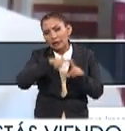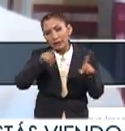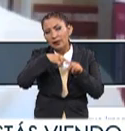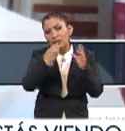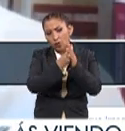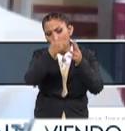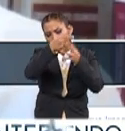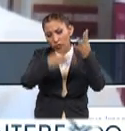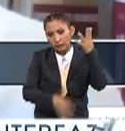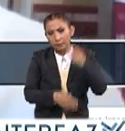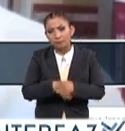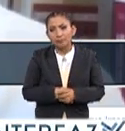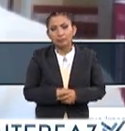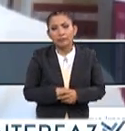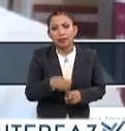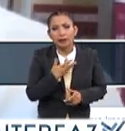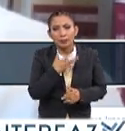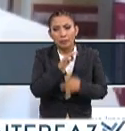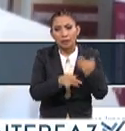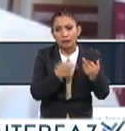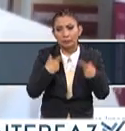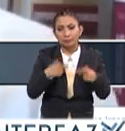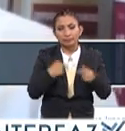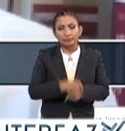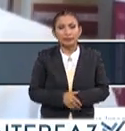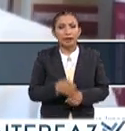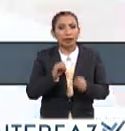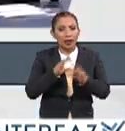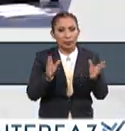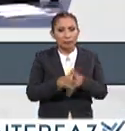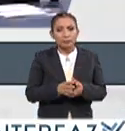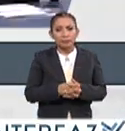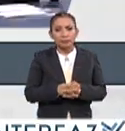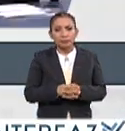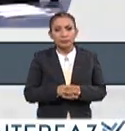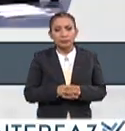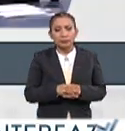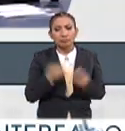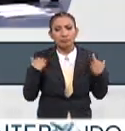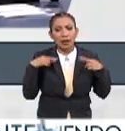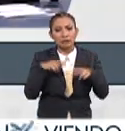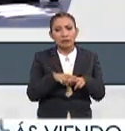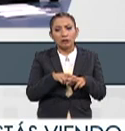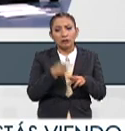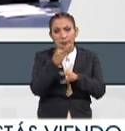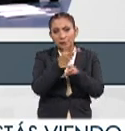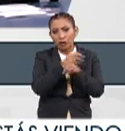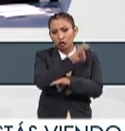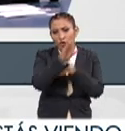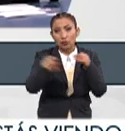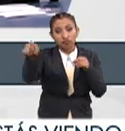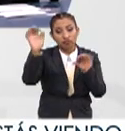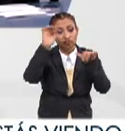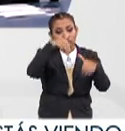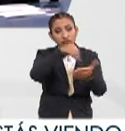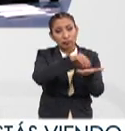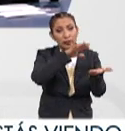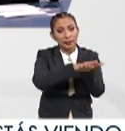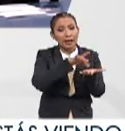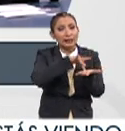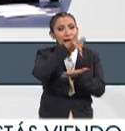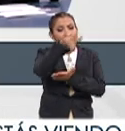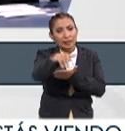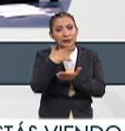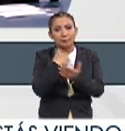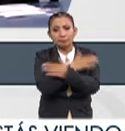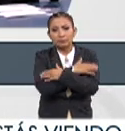diferentes opciones que tenemos para todo público. Claro. Pues maestro, invitar a todos a que se inscriban a estos MOOCs y